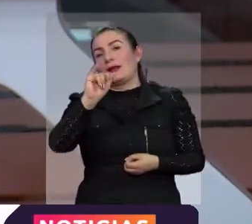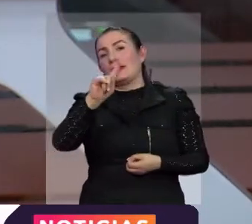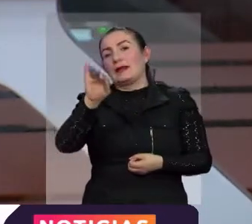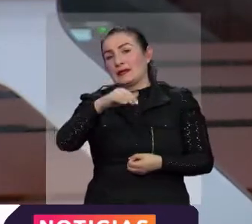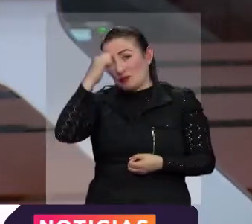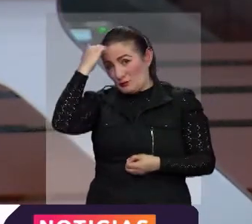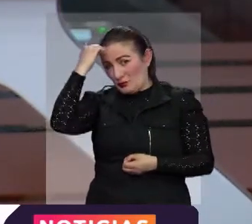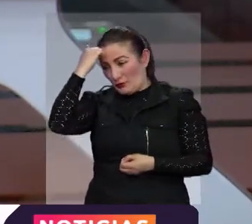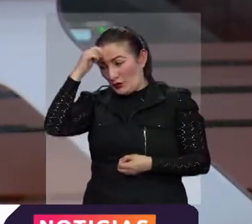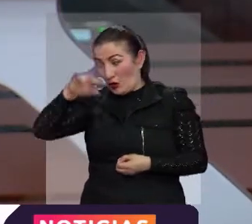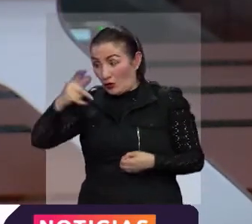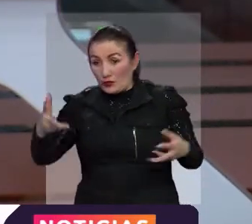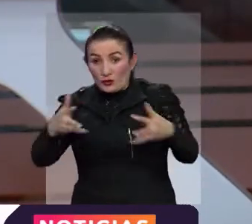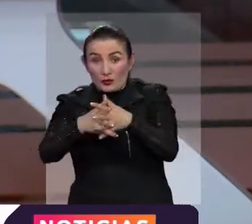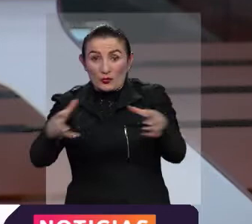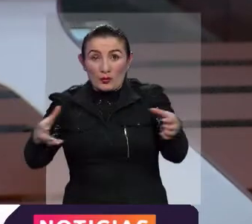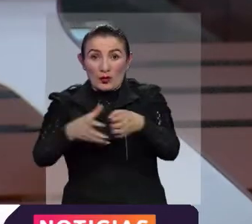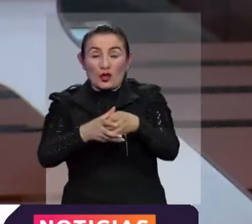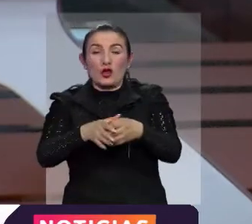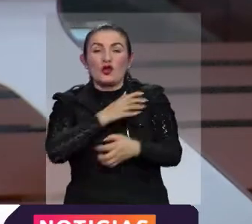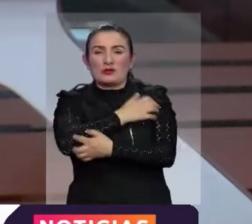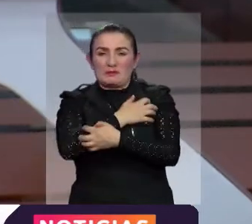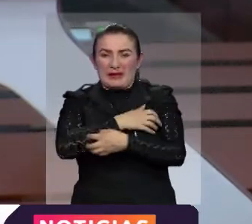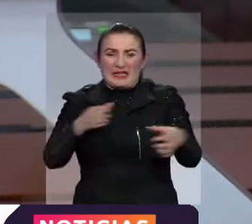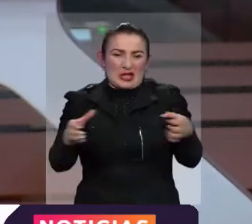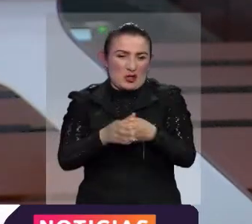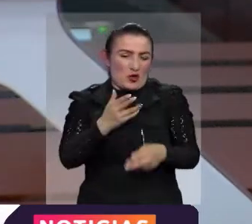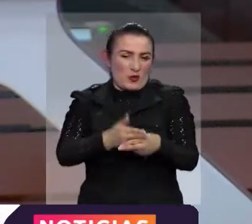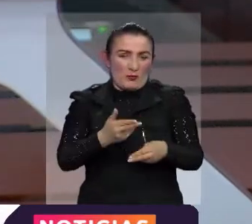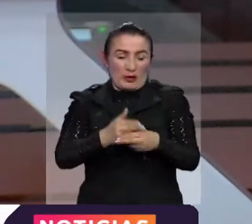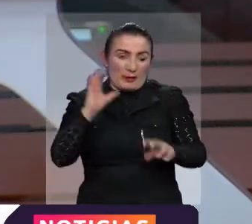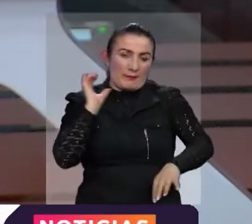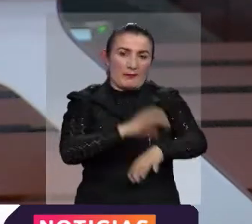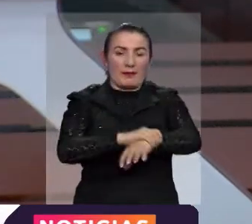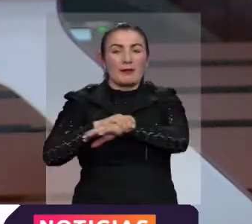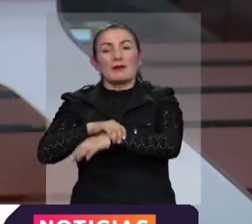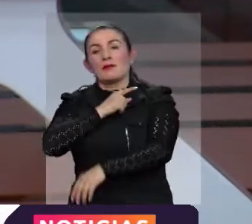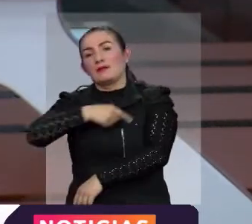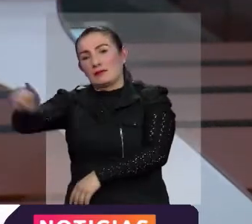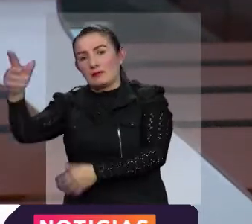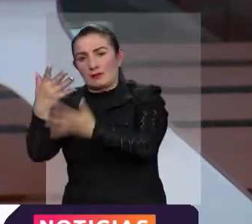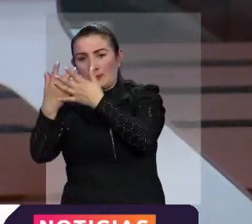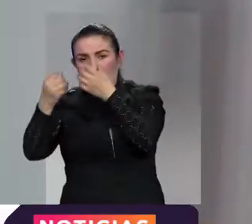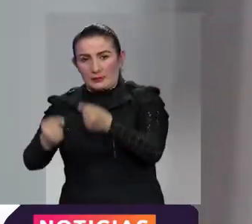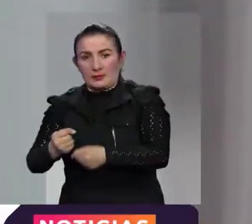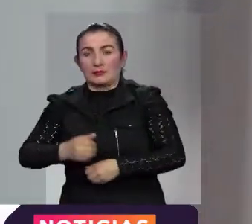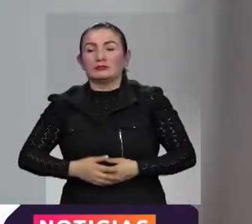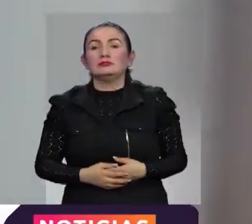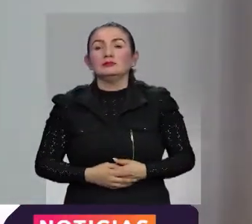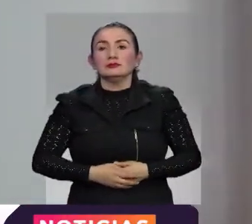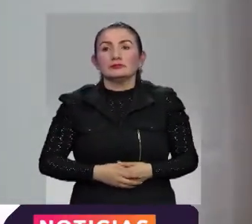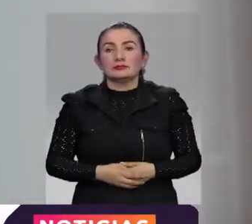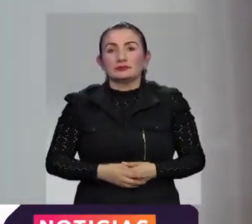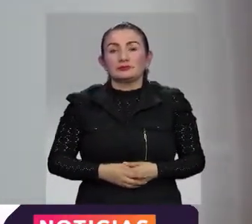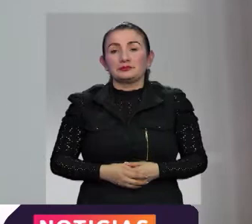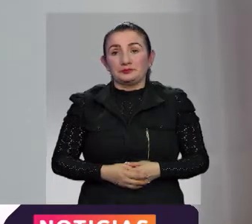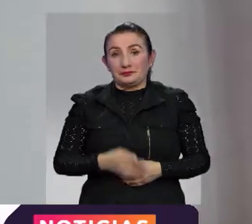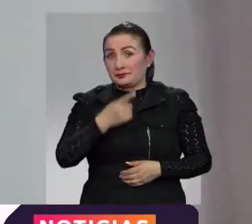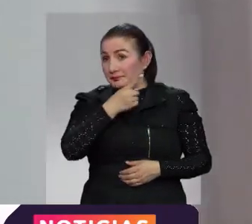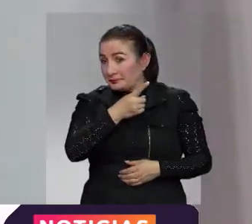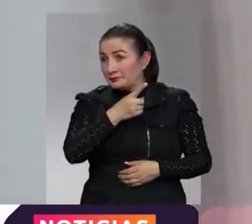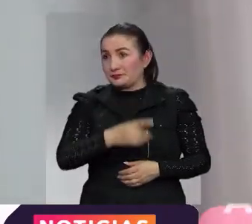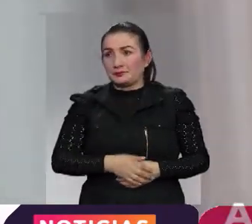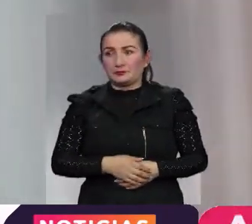junto a otros integrantes de la banda Los Piquiña, fueron capturados y enviados a la cárcel. De esta manera